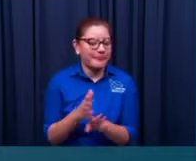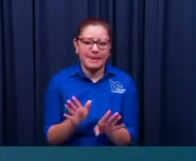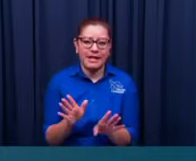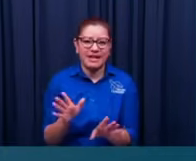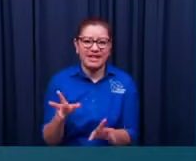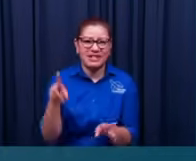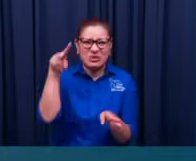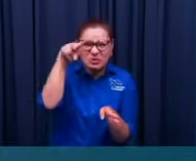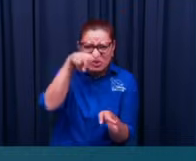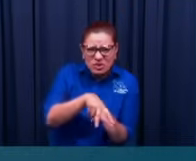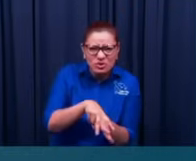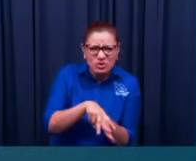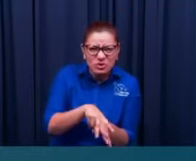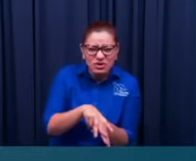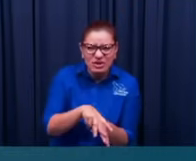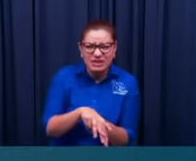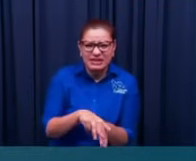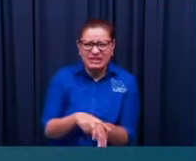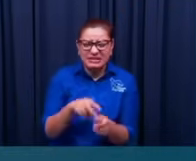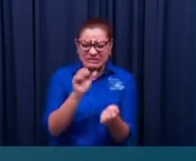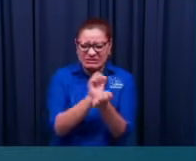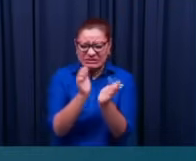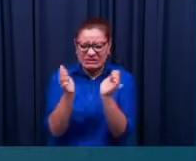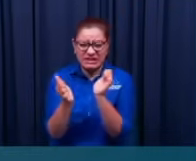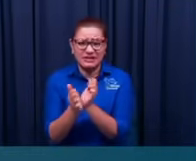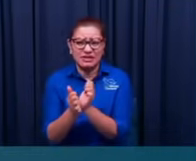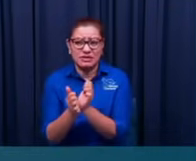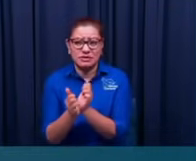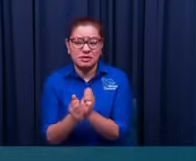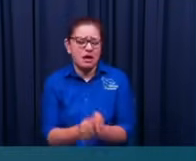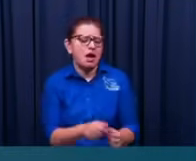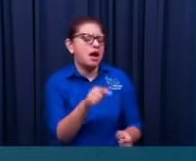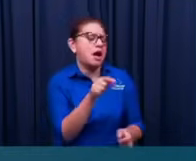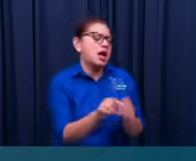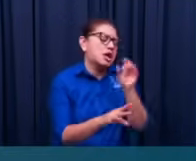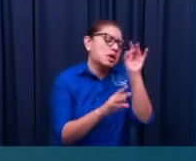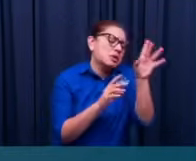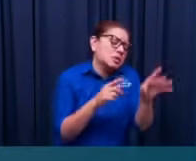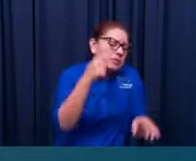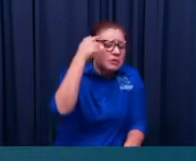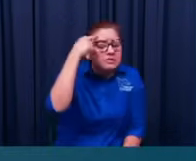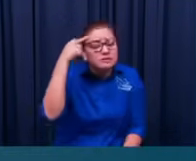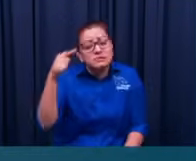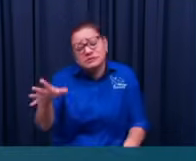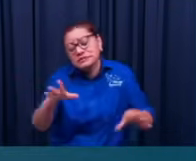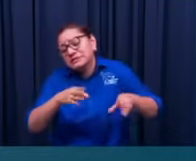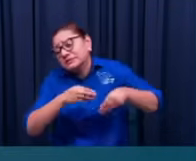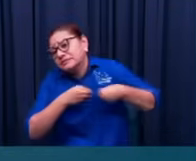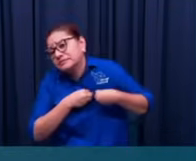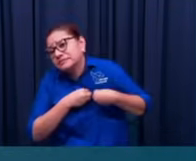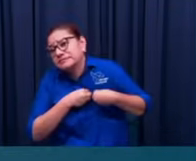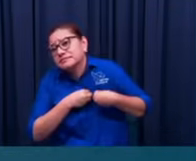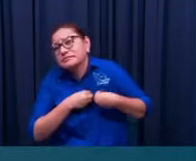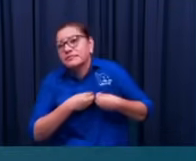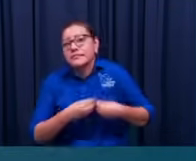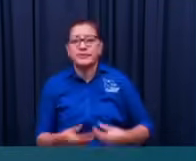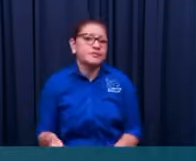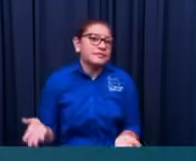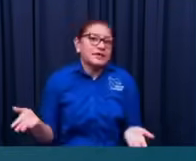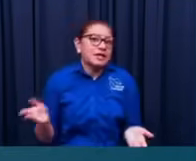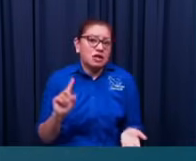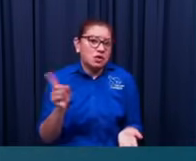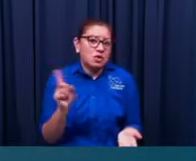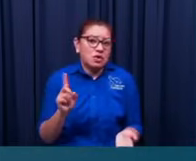un yugo de esa naturaleza. Quédese ahí, hermana. Algún día él va a reconocer a Dios. Bueno, cuando reconozca a Dios, que regrese.